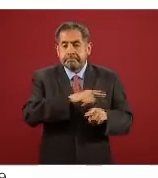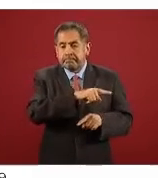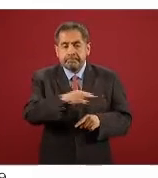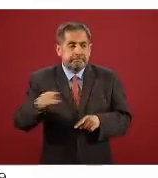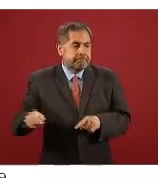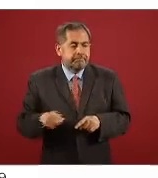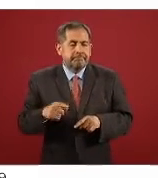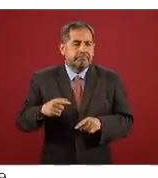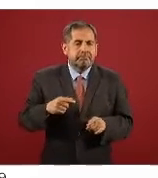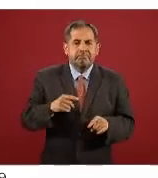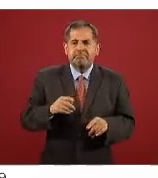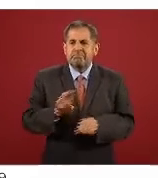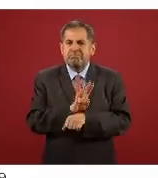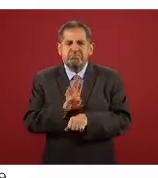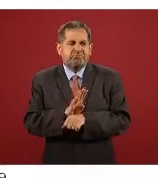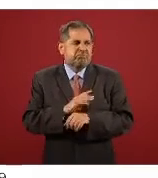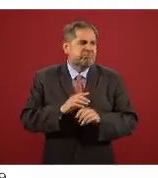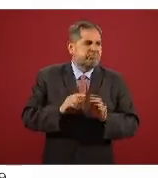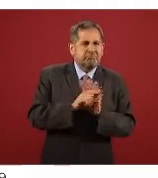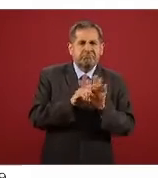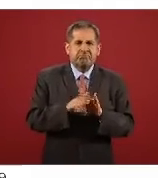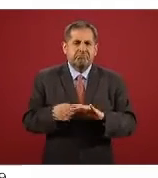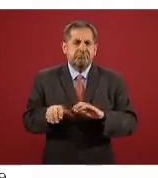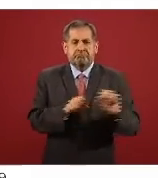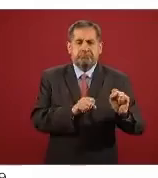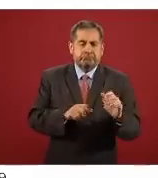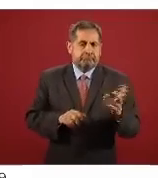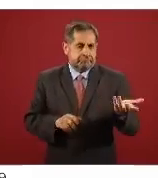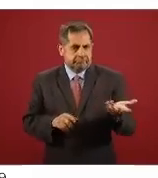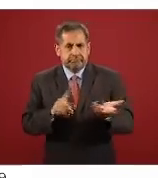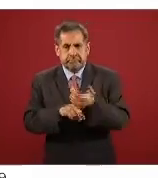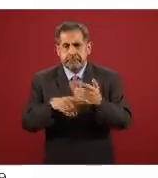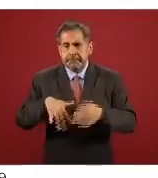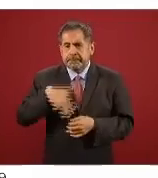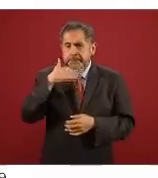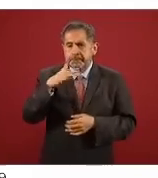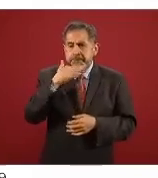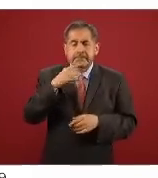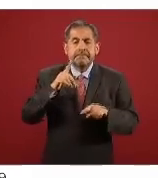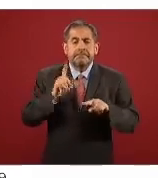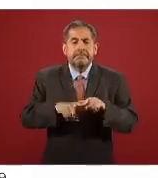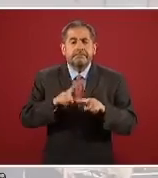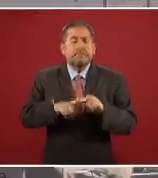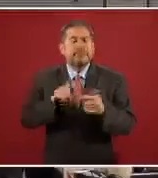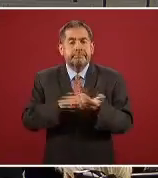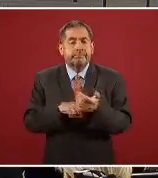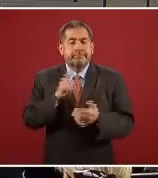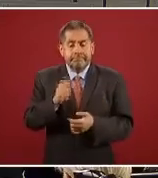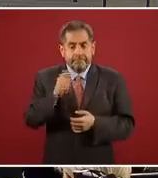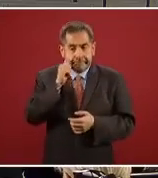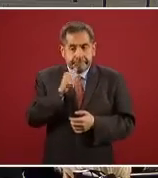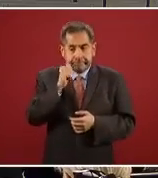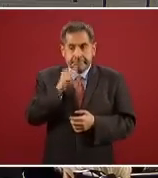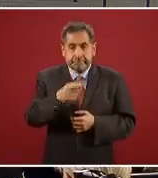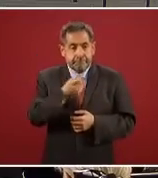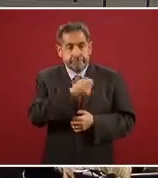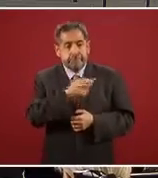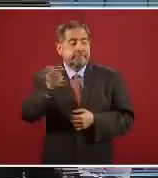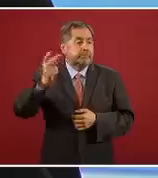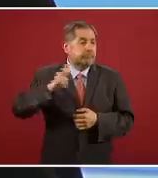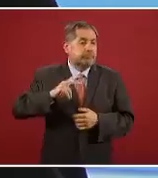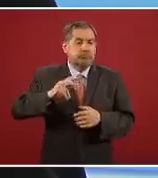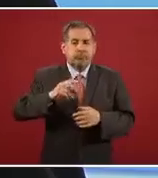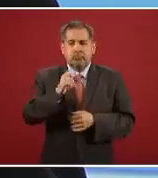beneficiarios finales. La parte central tiene que ver con eso. El acto de corrupción es generado, sí, en ocasiones por jefes de